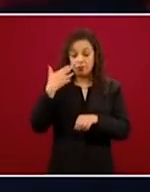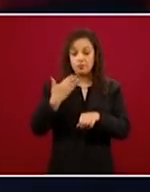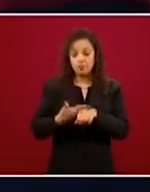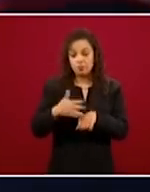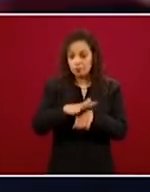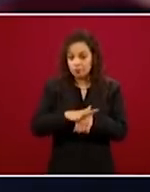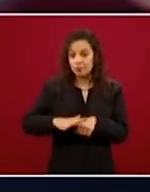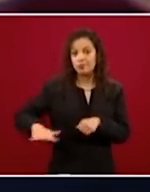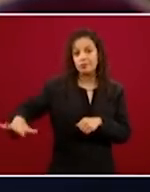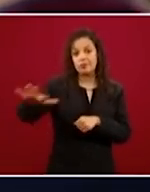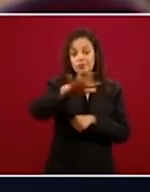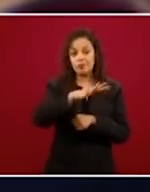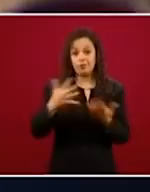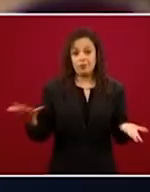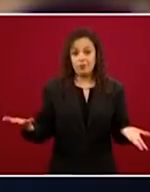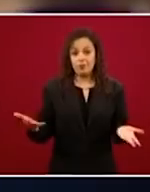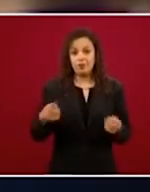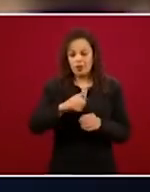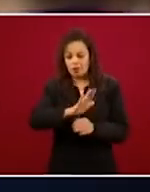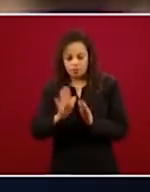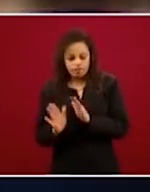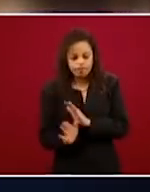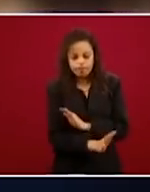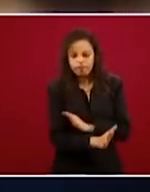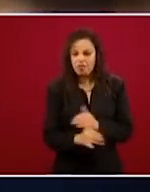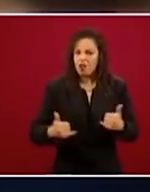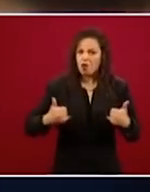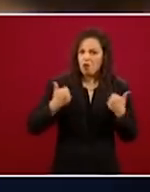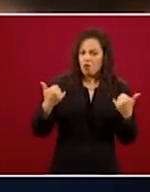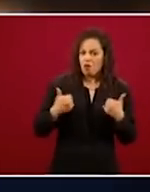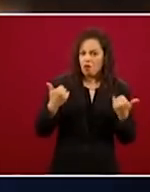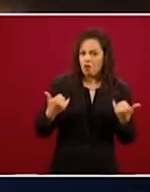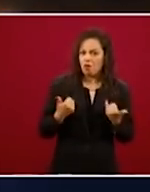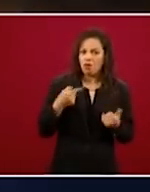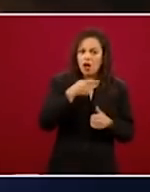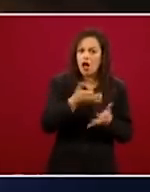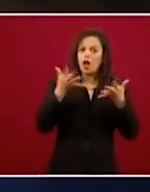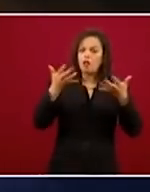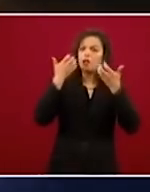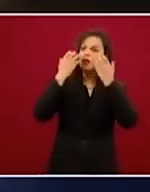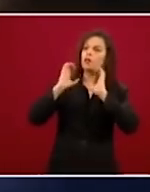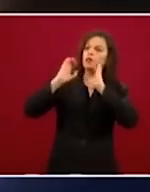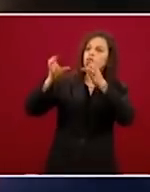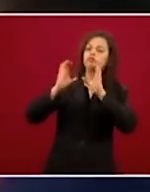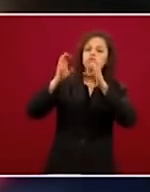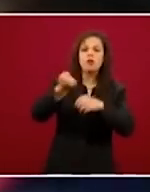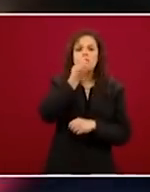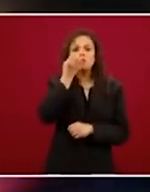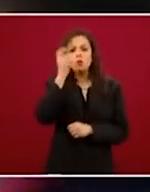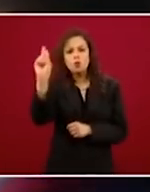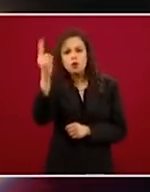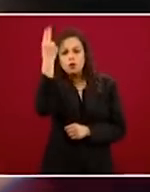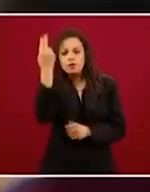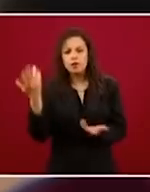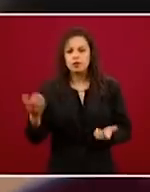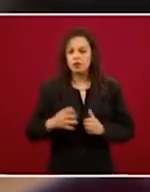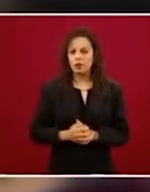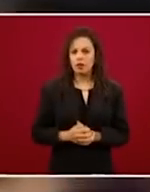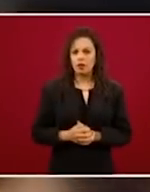a los jóvenes que querían ingresar a las universidades con la mentira